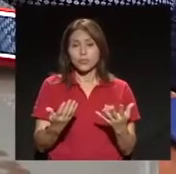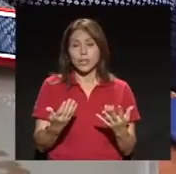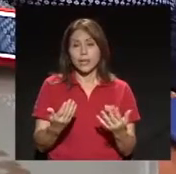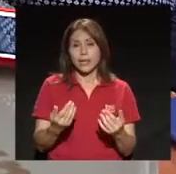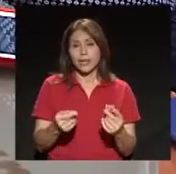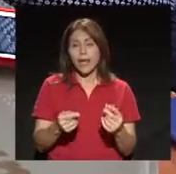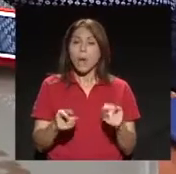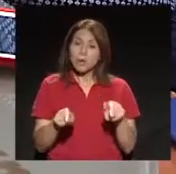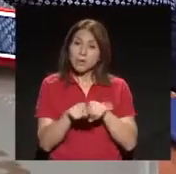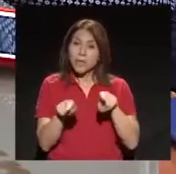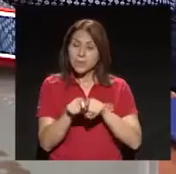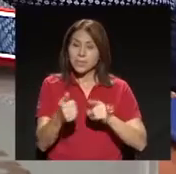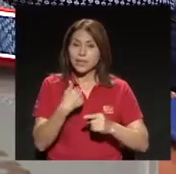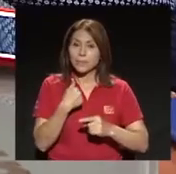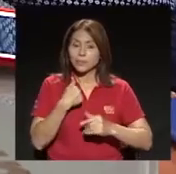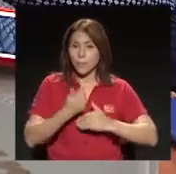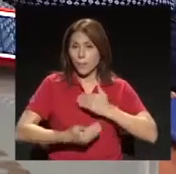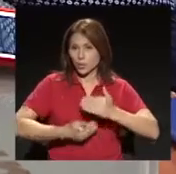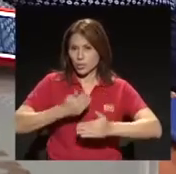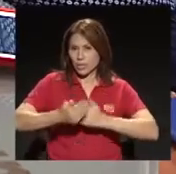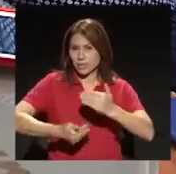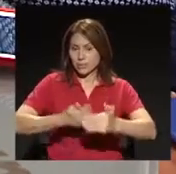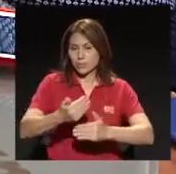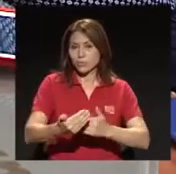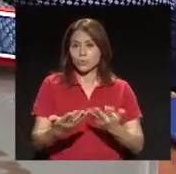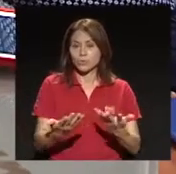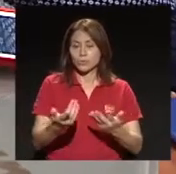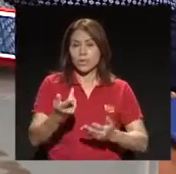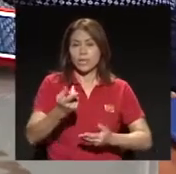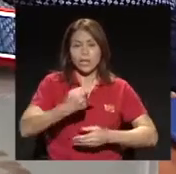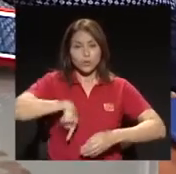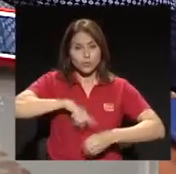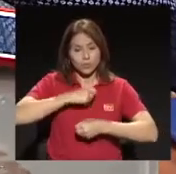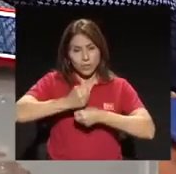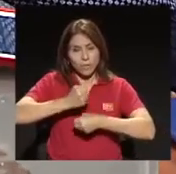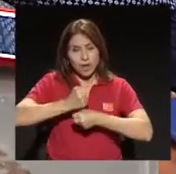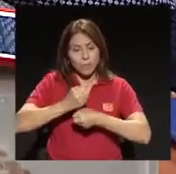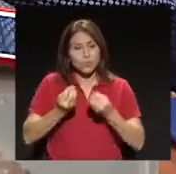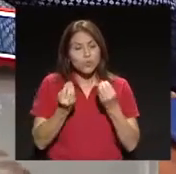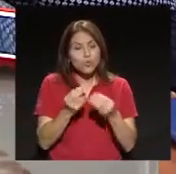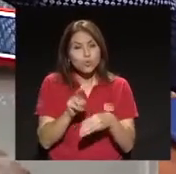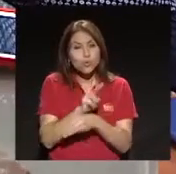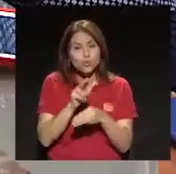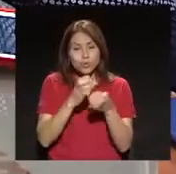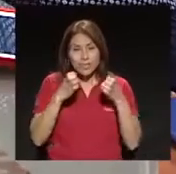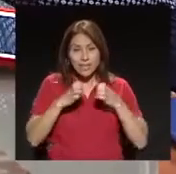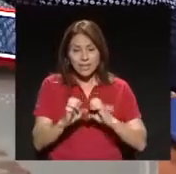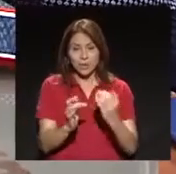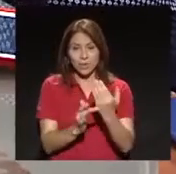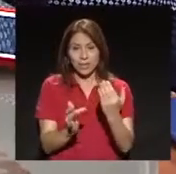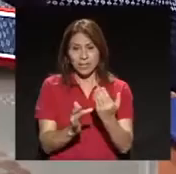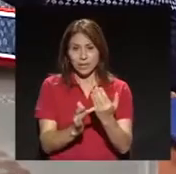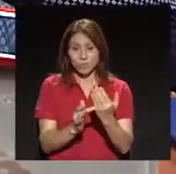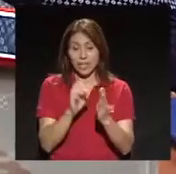tenemos también procesos, digamos, donde trabajamos mucho en uso estratégico de la tecnología, rompiendo estereotipos, ¿verdad?